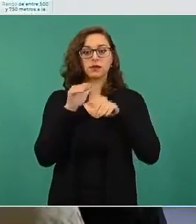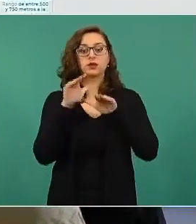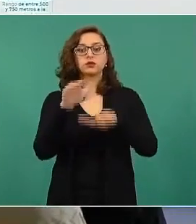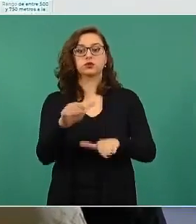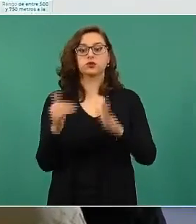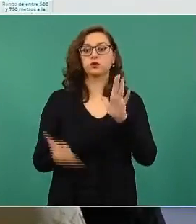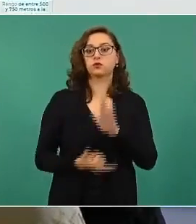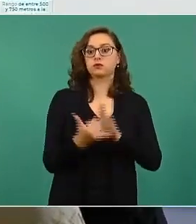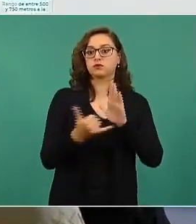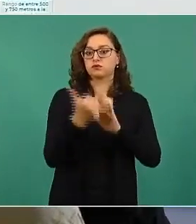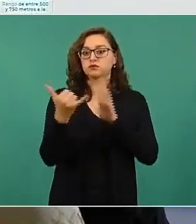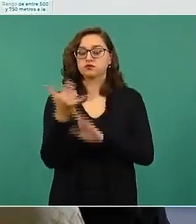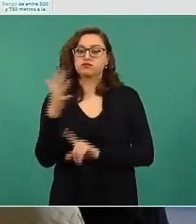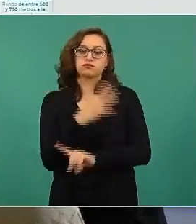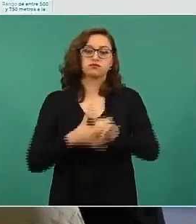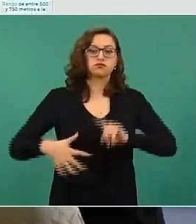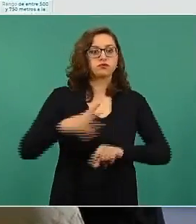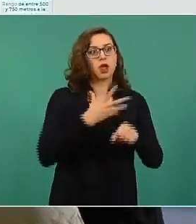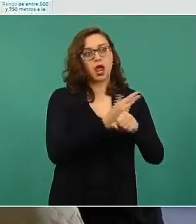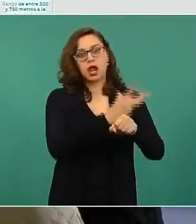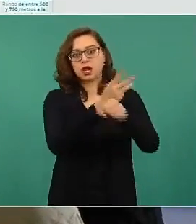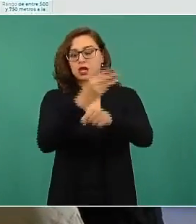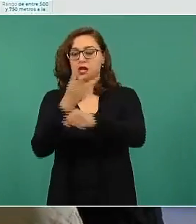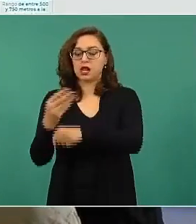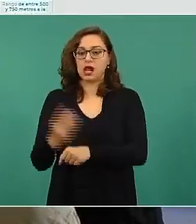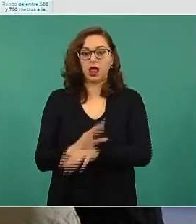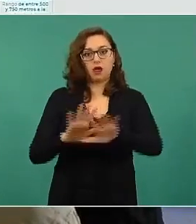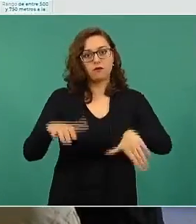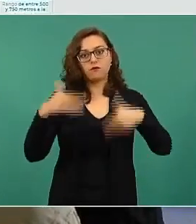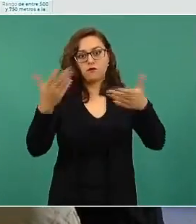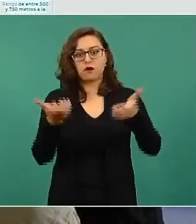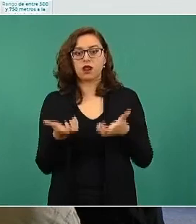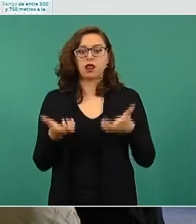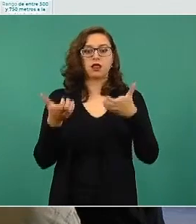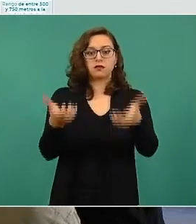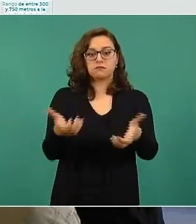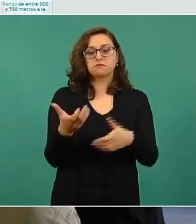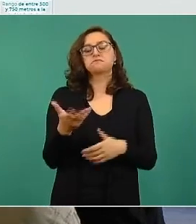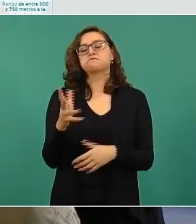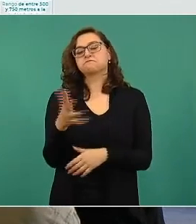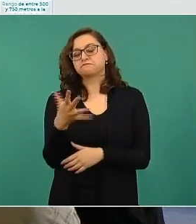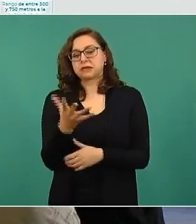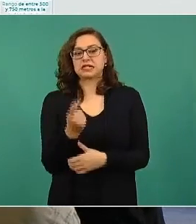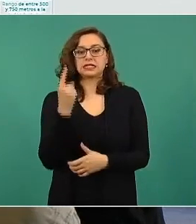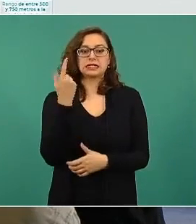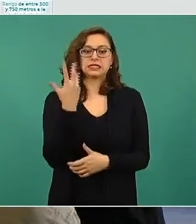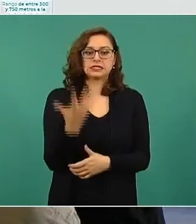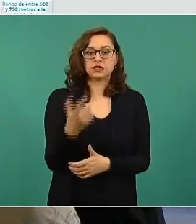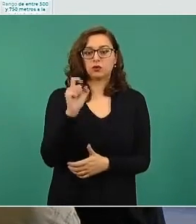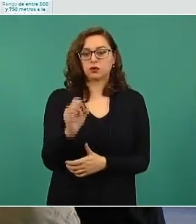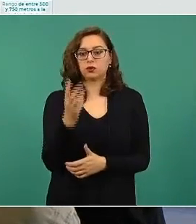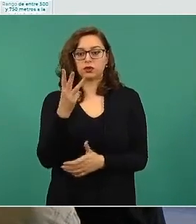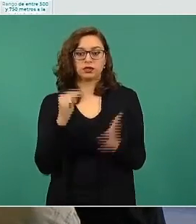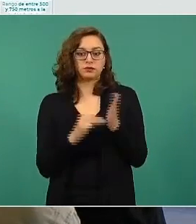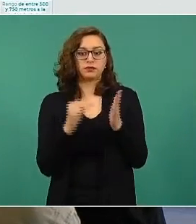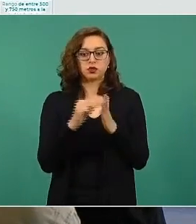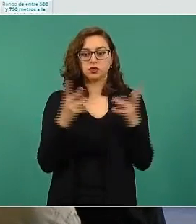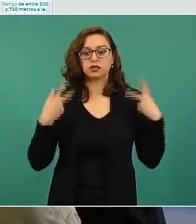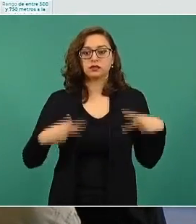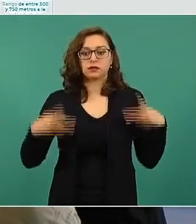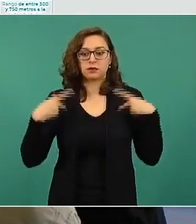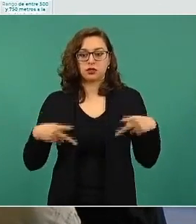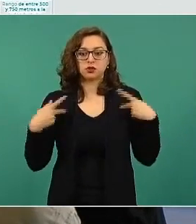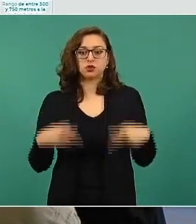equipamiento y espacios públicos. Estamos hablando que alrededor de 5.3 millones de personas han